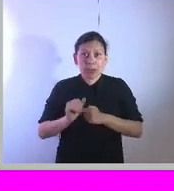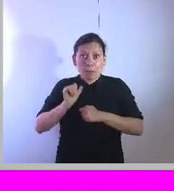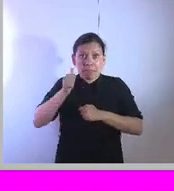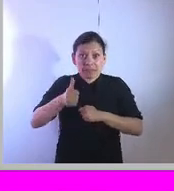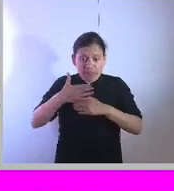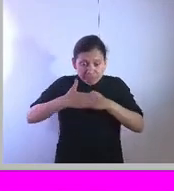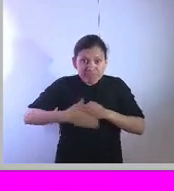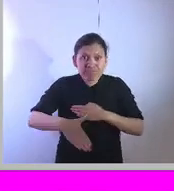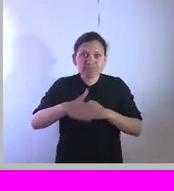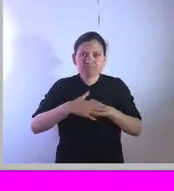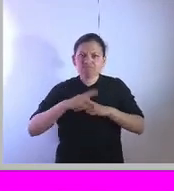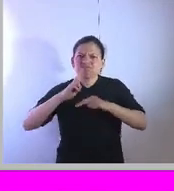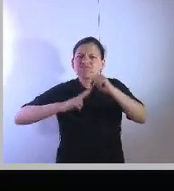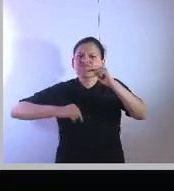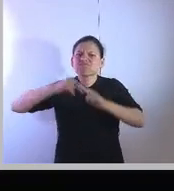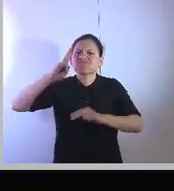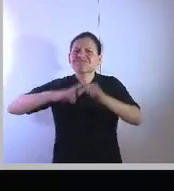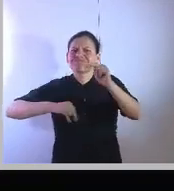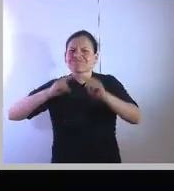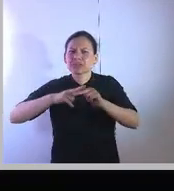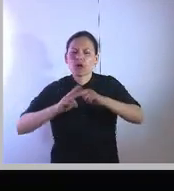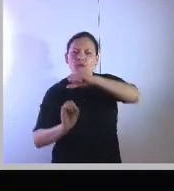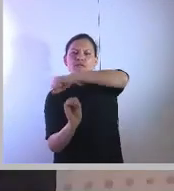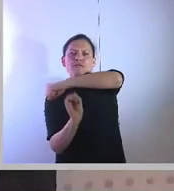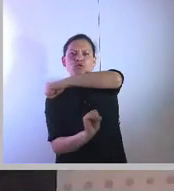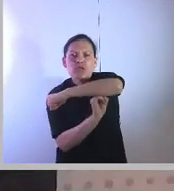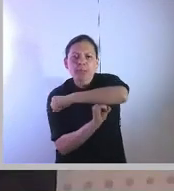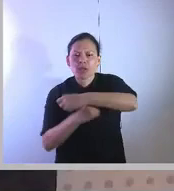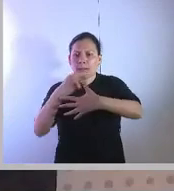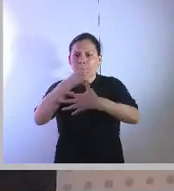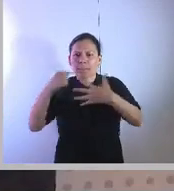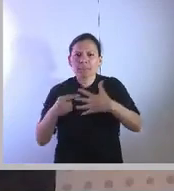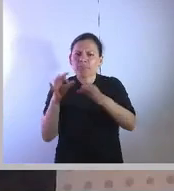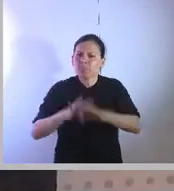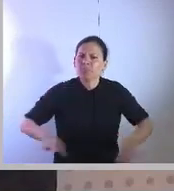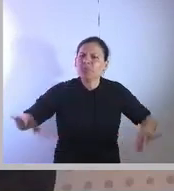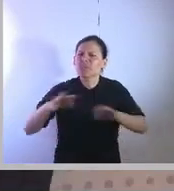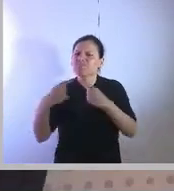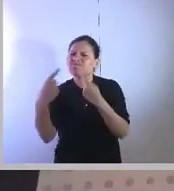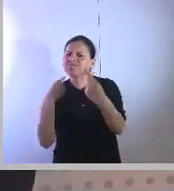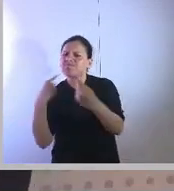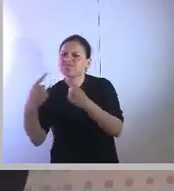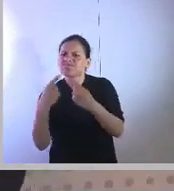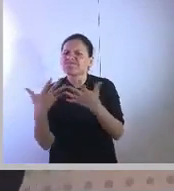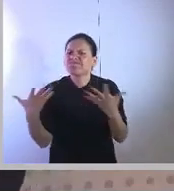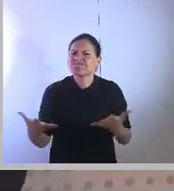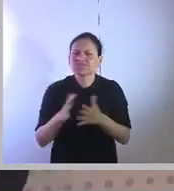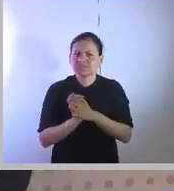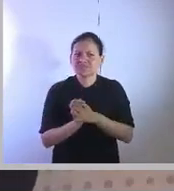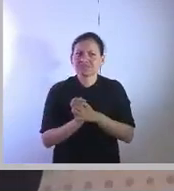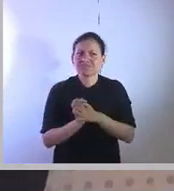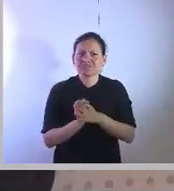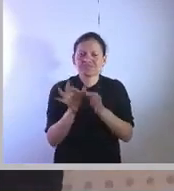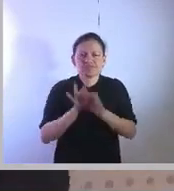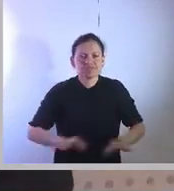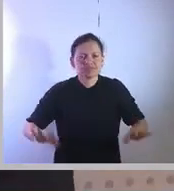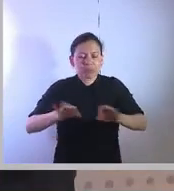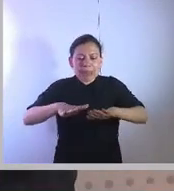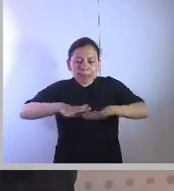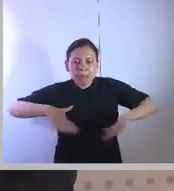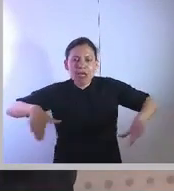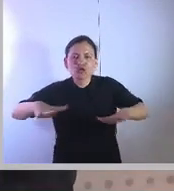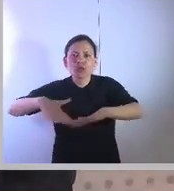mañana construiremos estas de diálogo para buscar generar esos